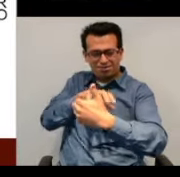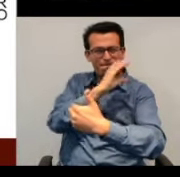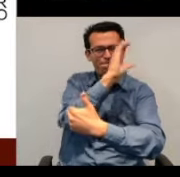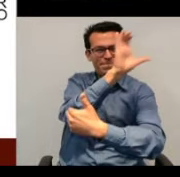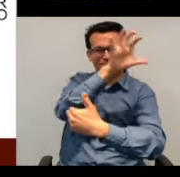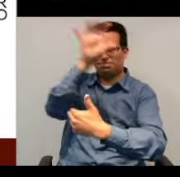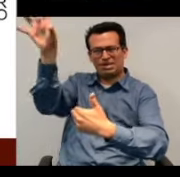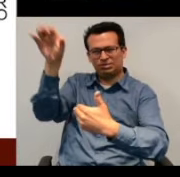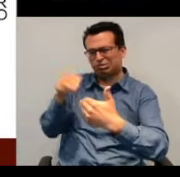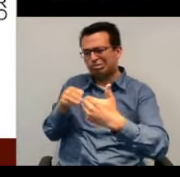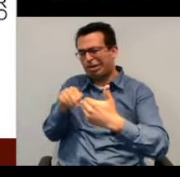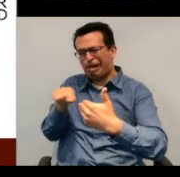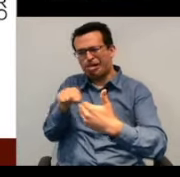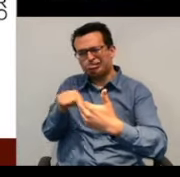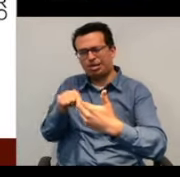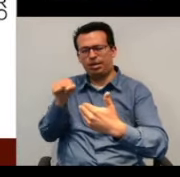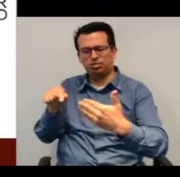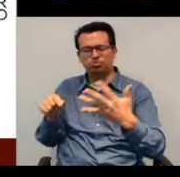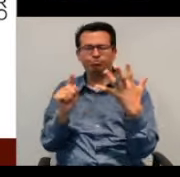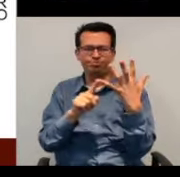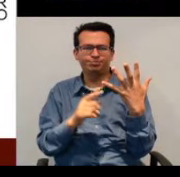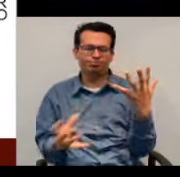están en esta priorización,